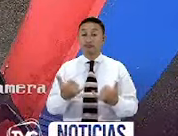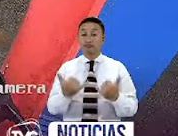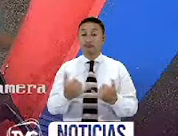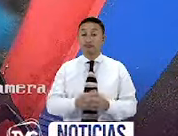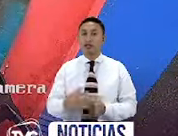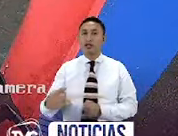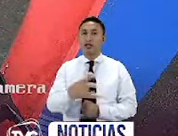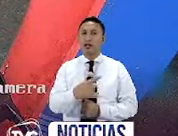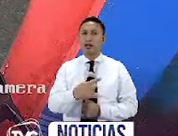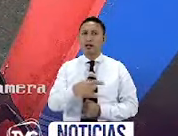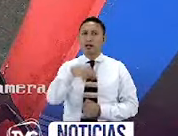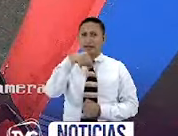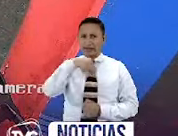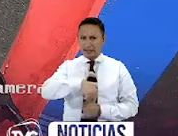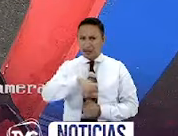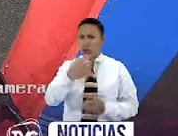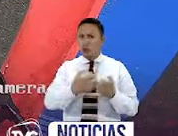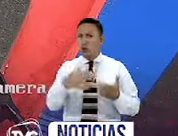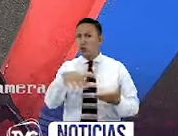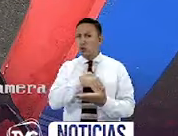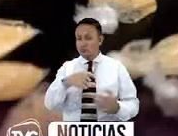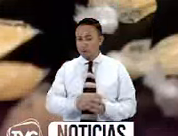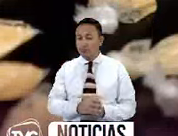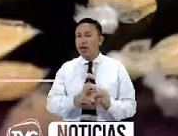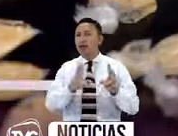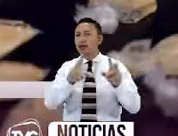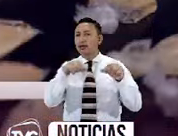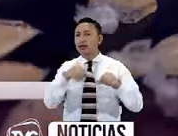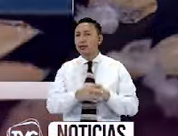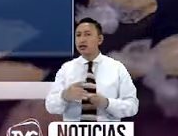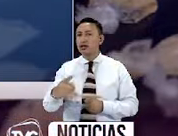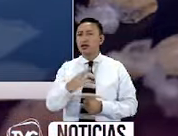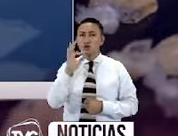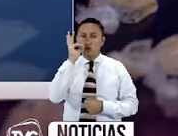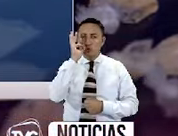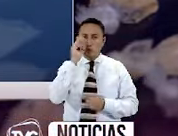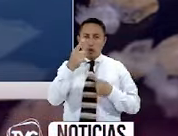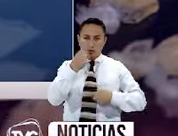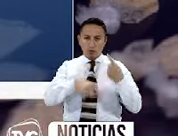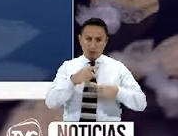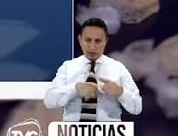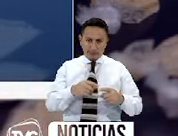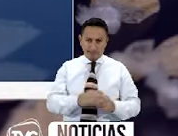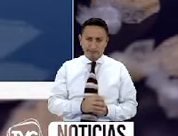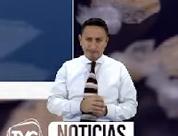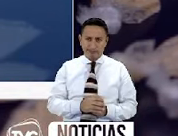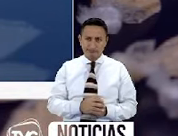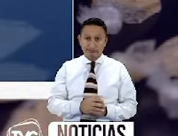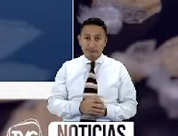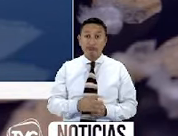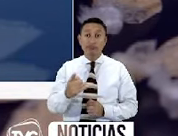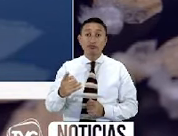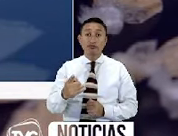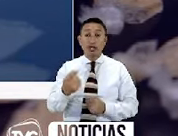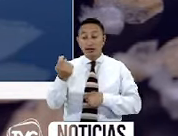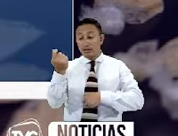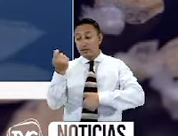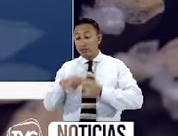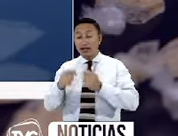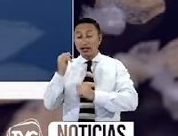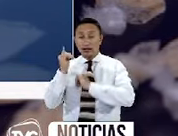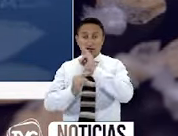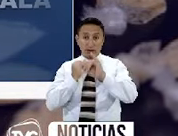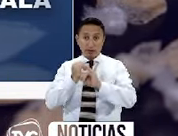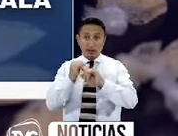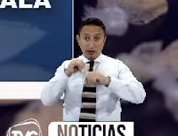generado polémica son aquellas relacionadas a la comercialización de estupefacientes. El tráfico de drogas a gran escala tendrá